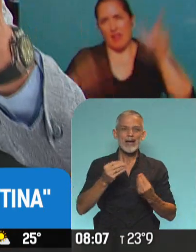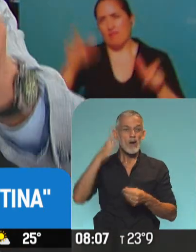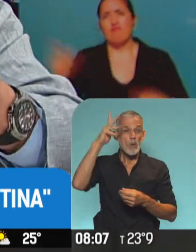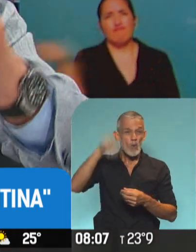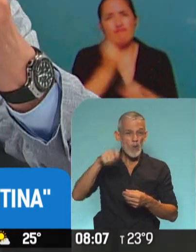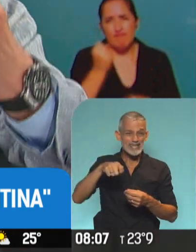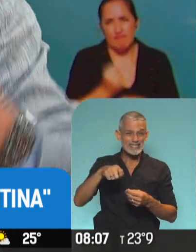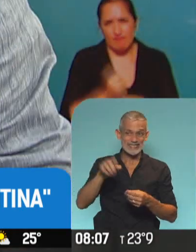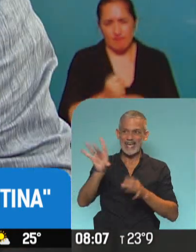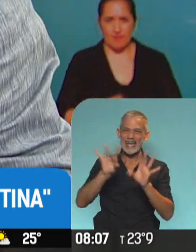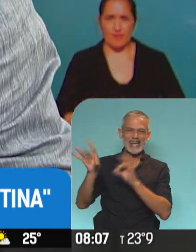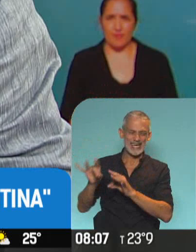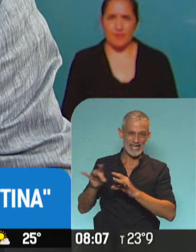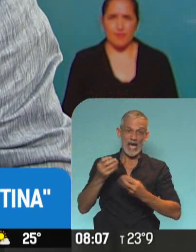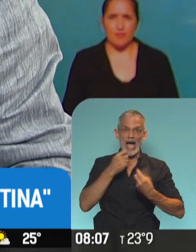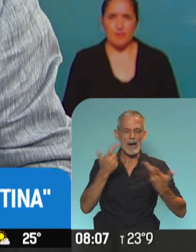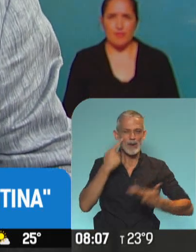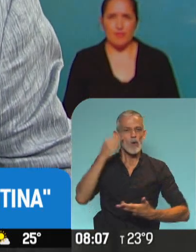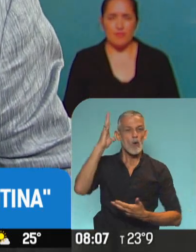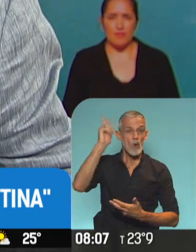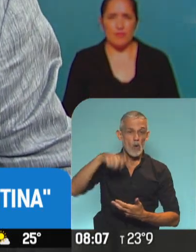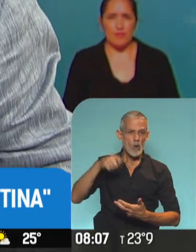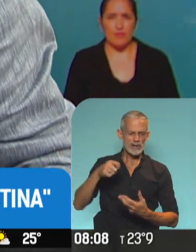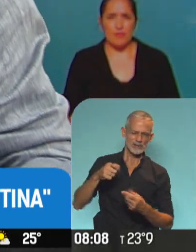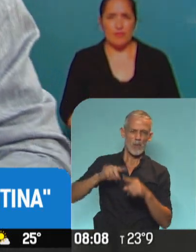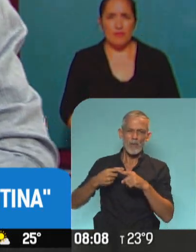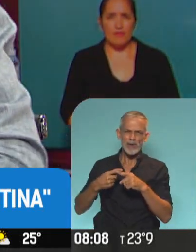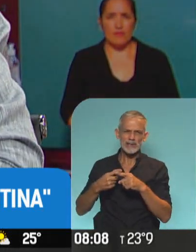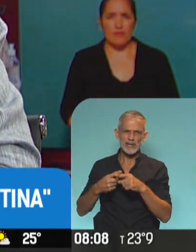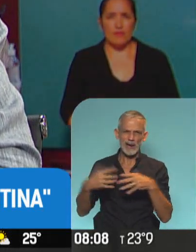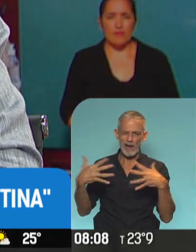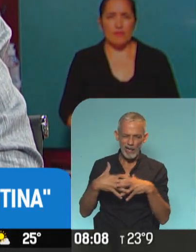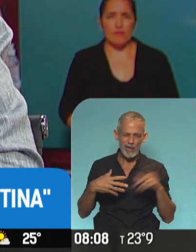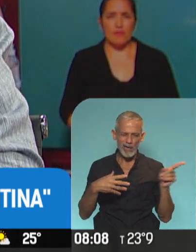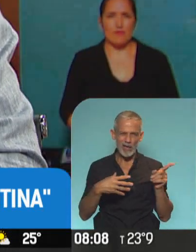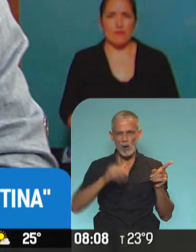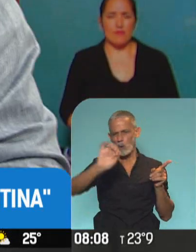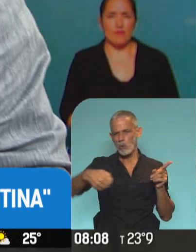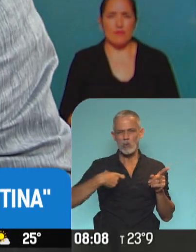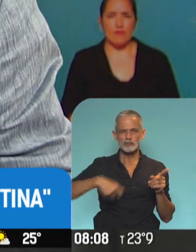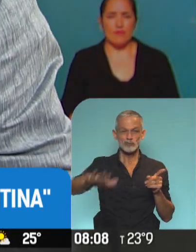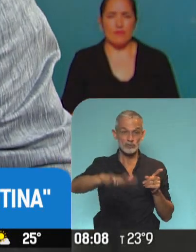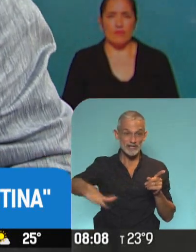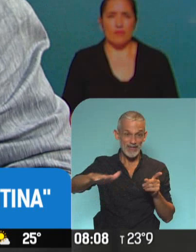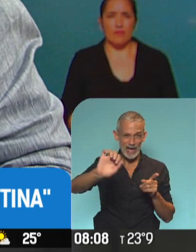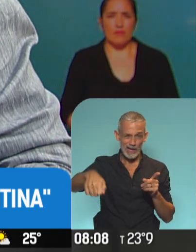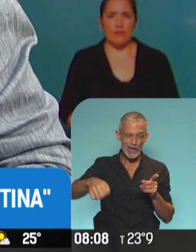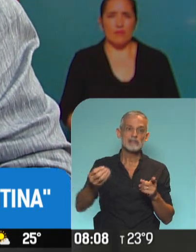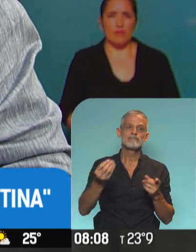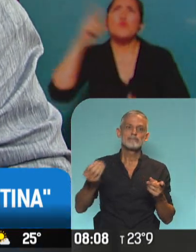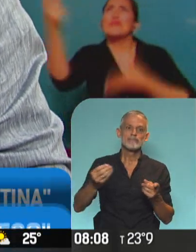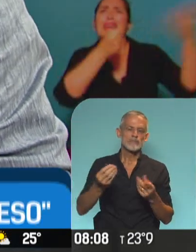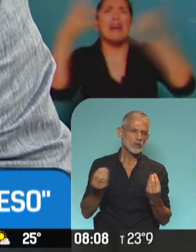jueces. Ahora, si los jueces juegan a la política y se exponen a espaldas de la sociedad, evidentemente la soberanía